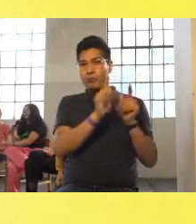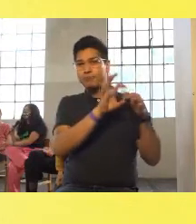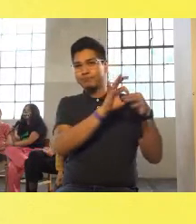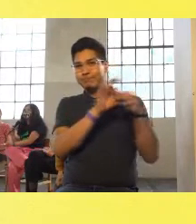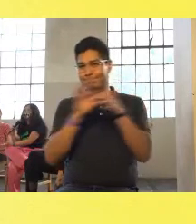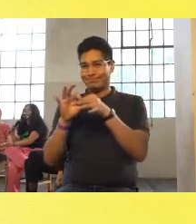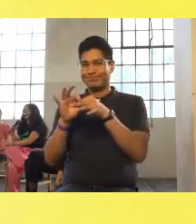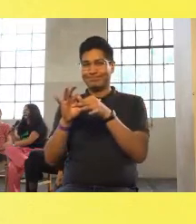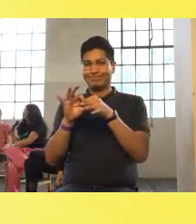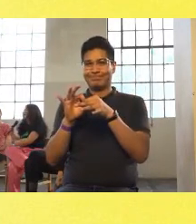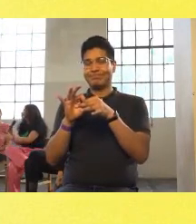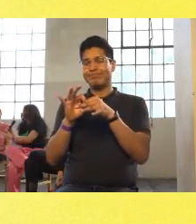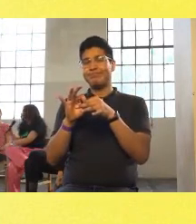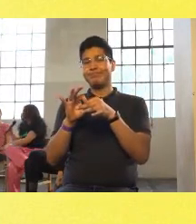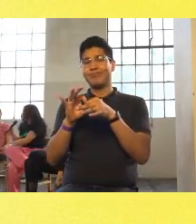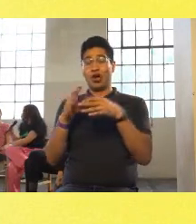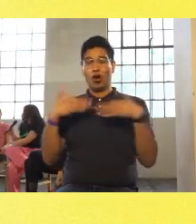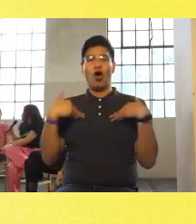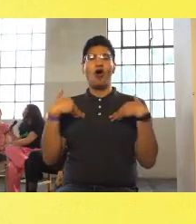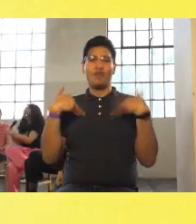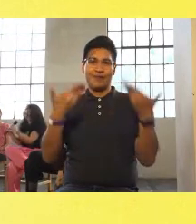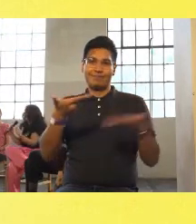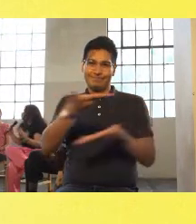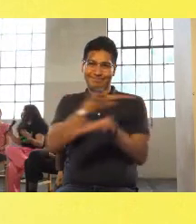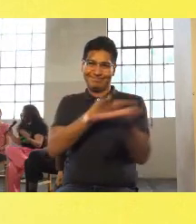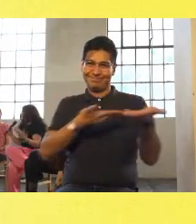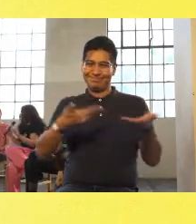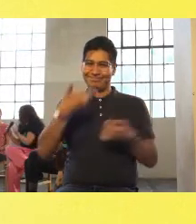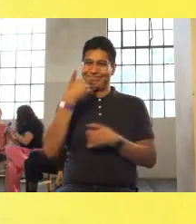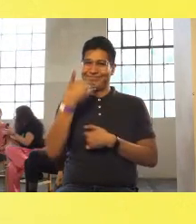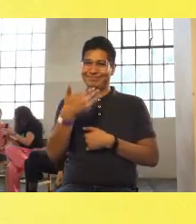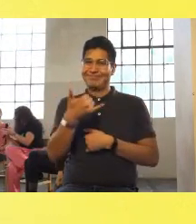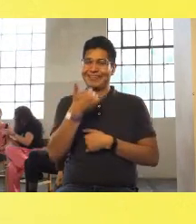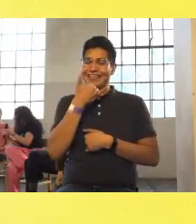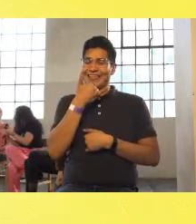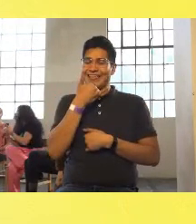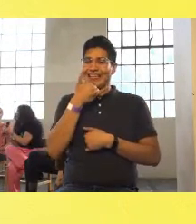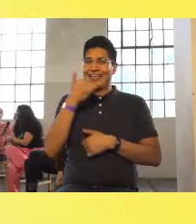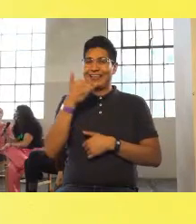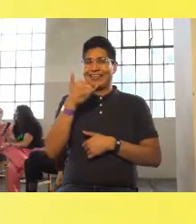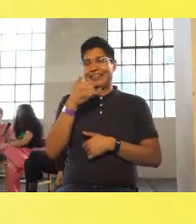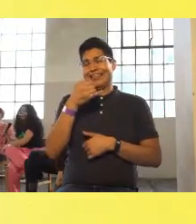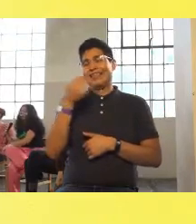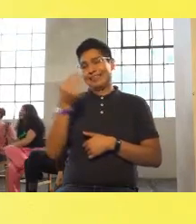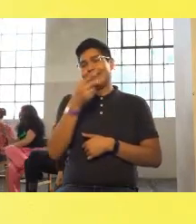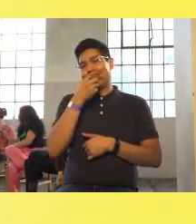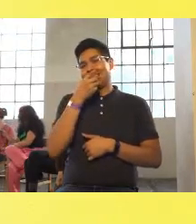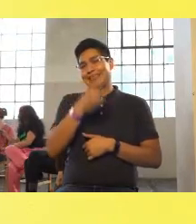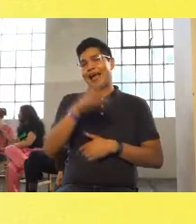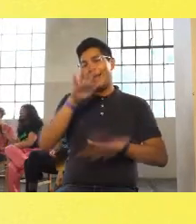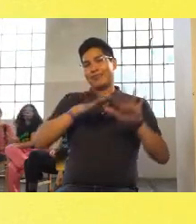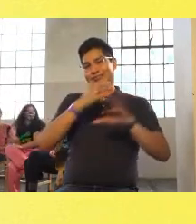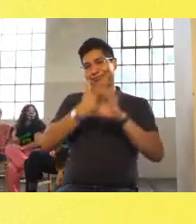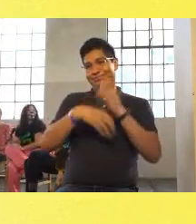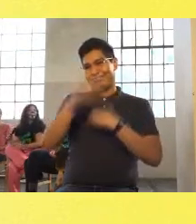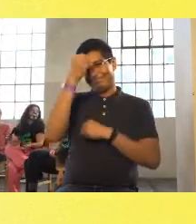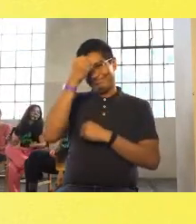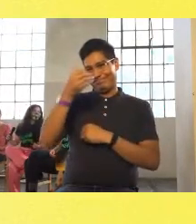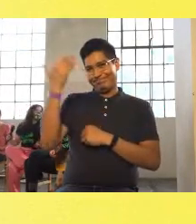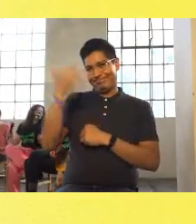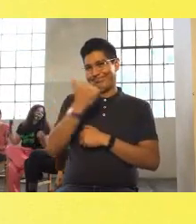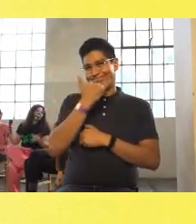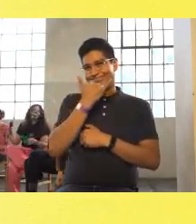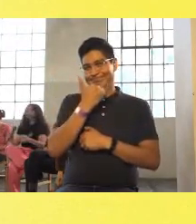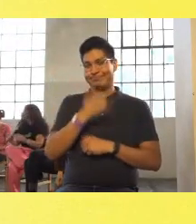grupos de confianza, era esto, pero se me iba a ir a la que sigue, ahora sí. Gracias. Buenísimo,